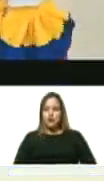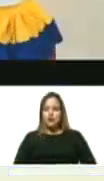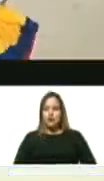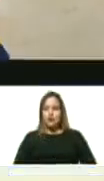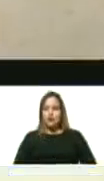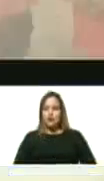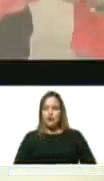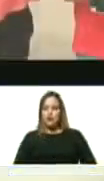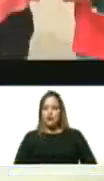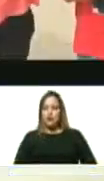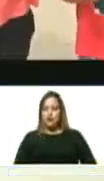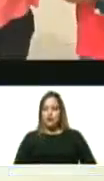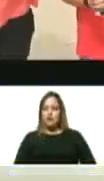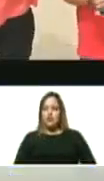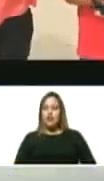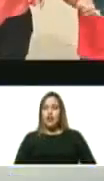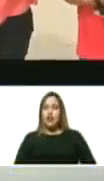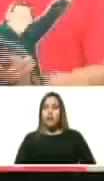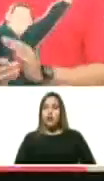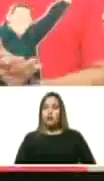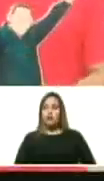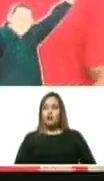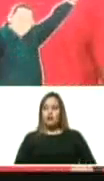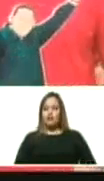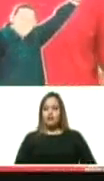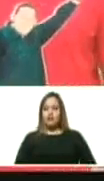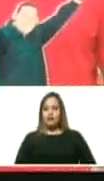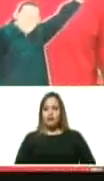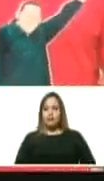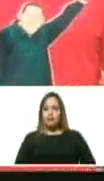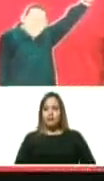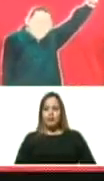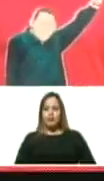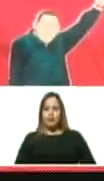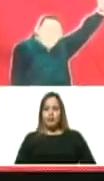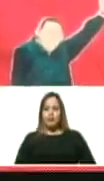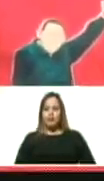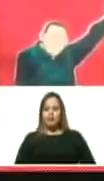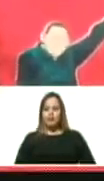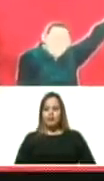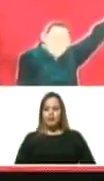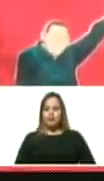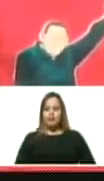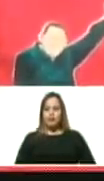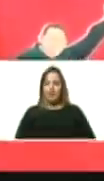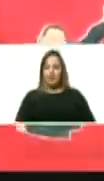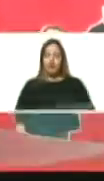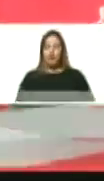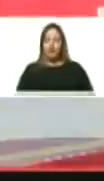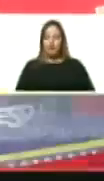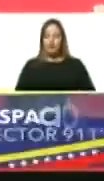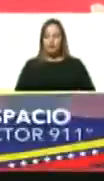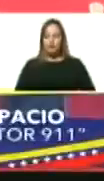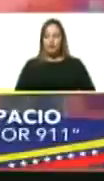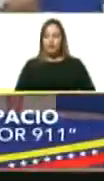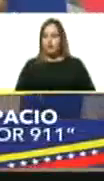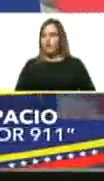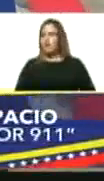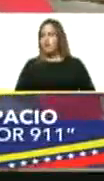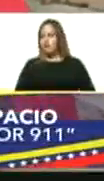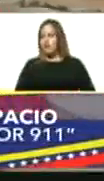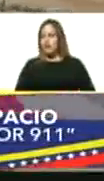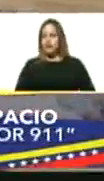Nos encontramos en el estado de Nueva Esparta, en el municipio de Almirante José María García, haciendo entrega de un sueño de 53 viviendas